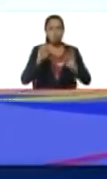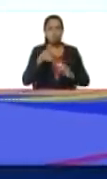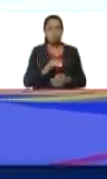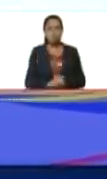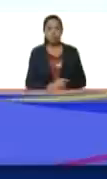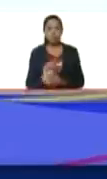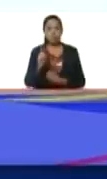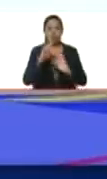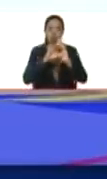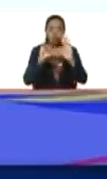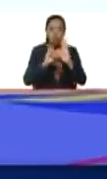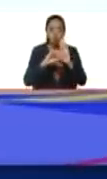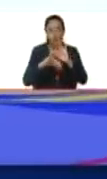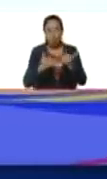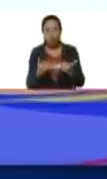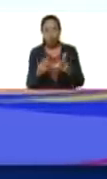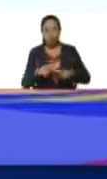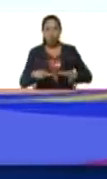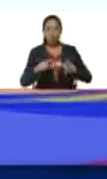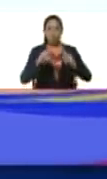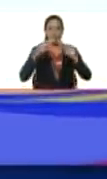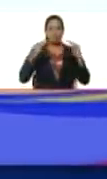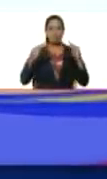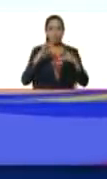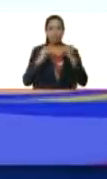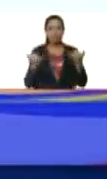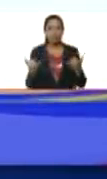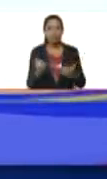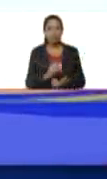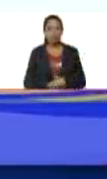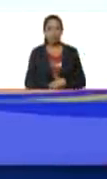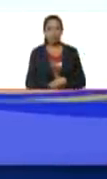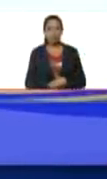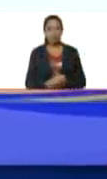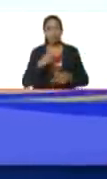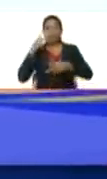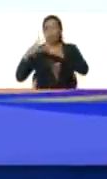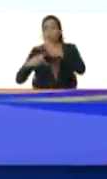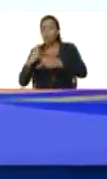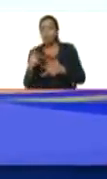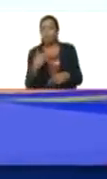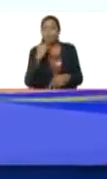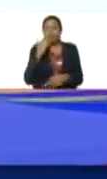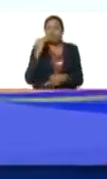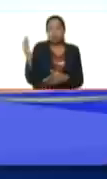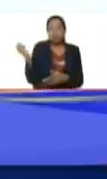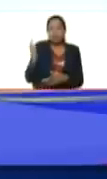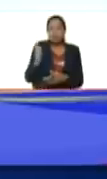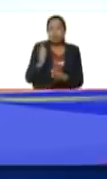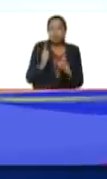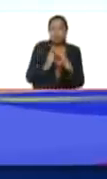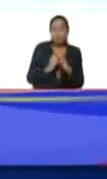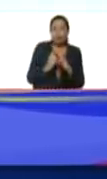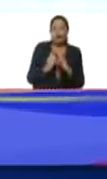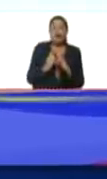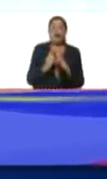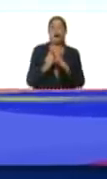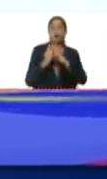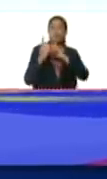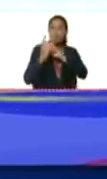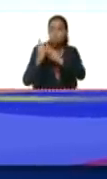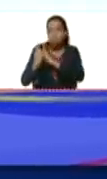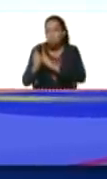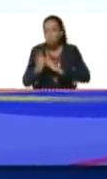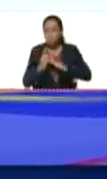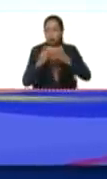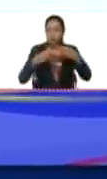se constituyeron todos los cuadrantes de paz fue una política de acercamiento, de encuentro entre